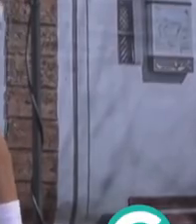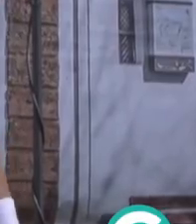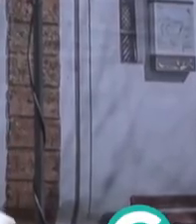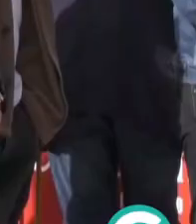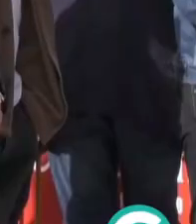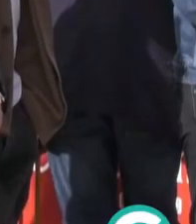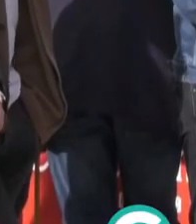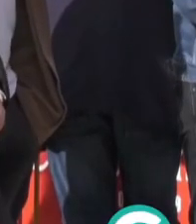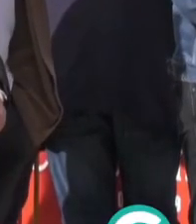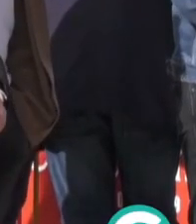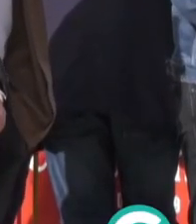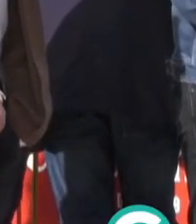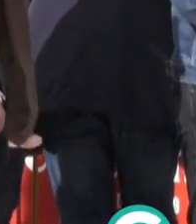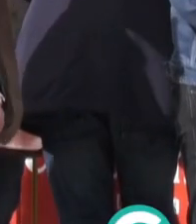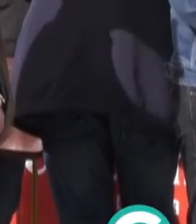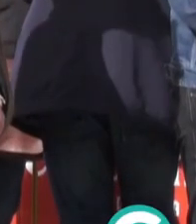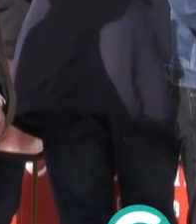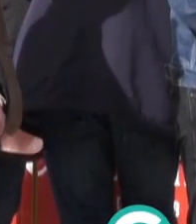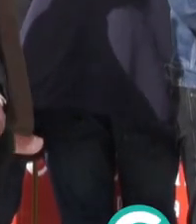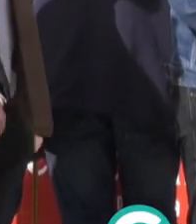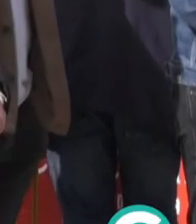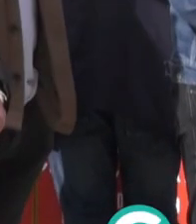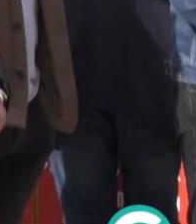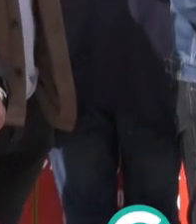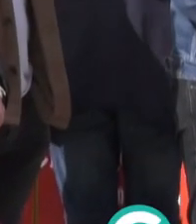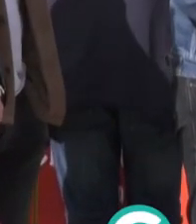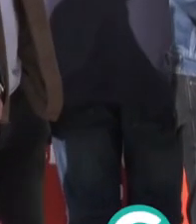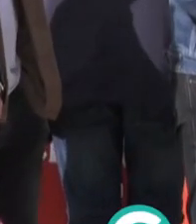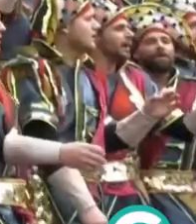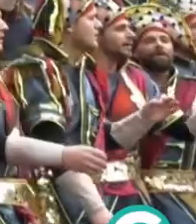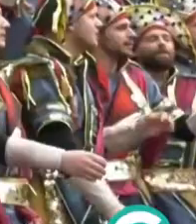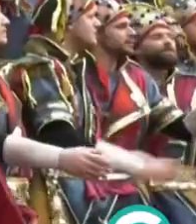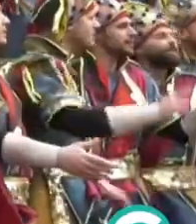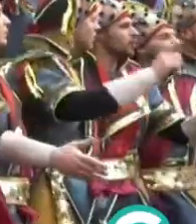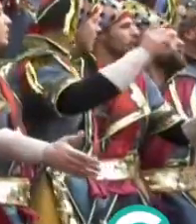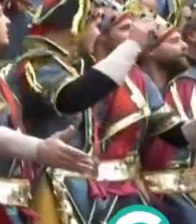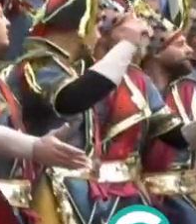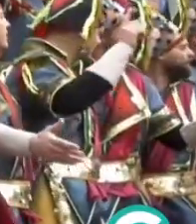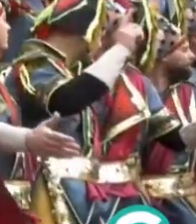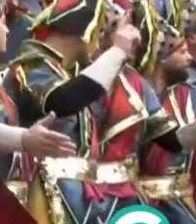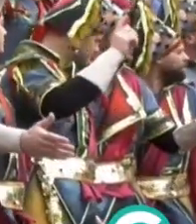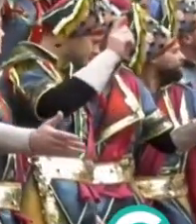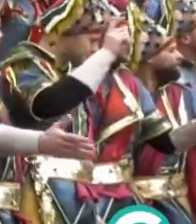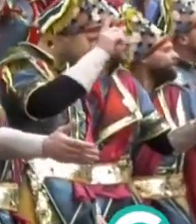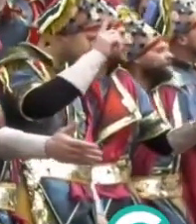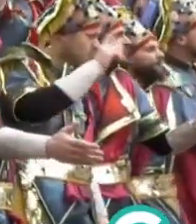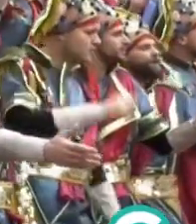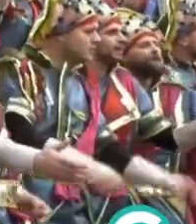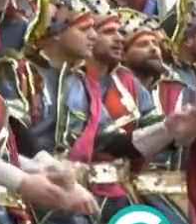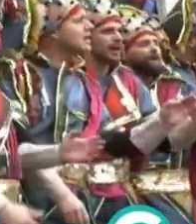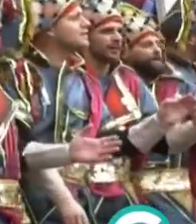El primer fin de semana de carnaval se salda con una ocupación hotelera 9 puntos por debajo que en 2023.